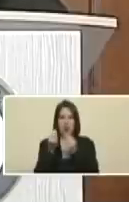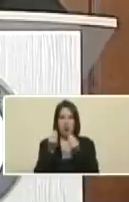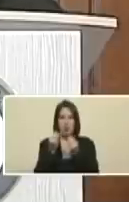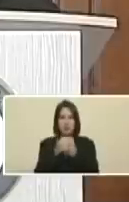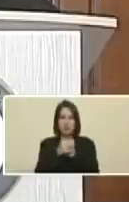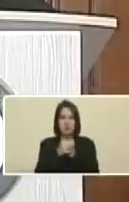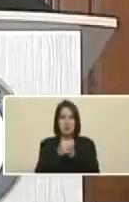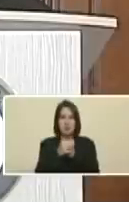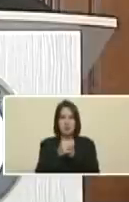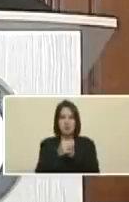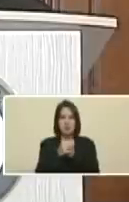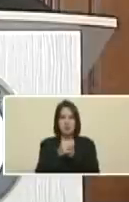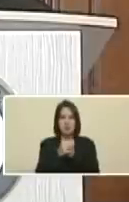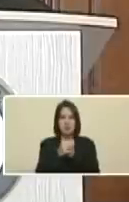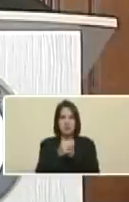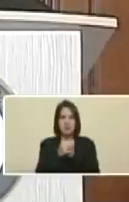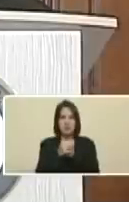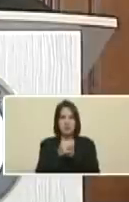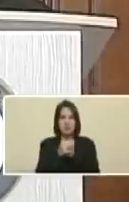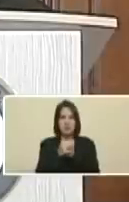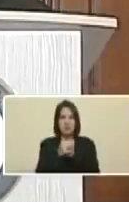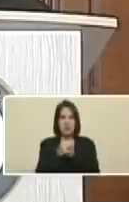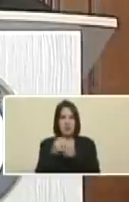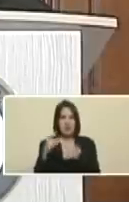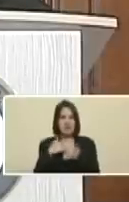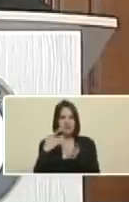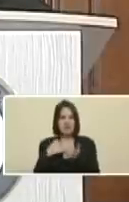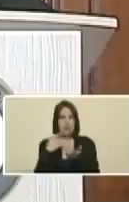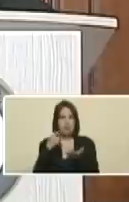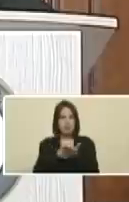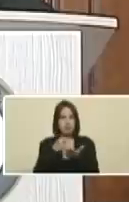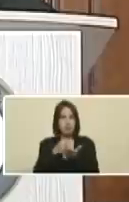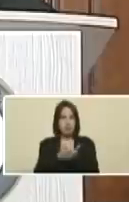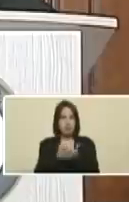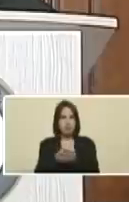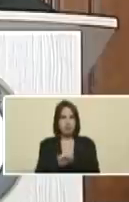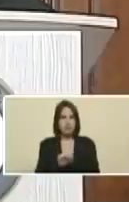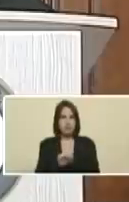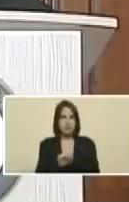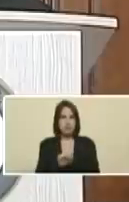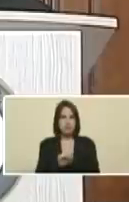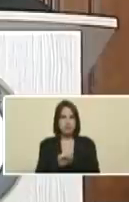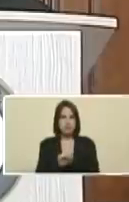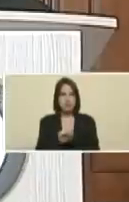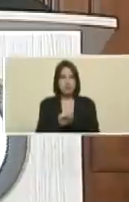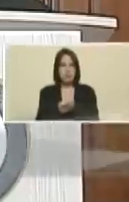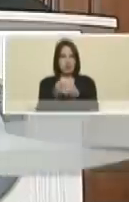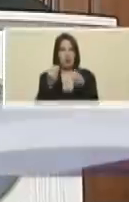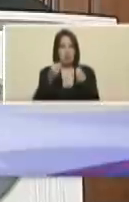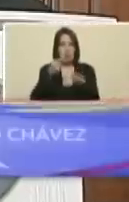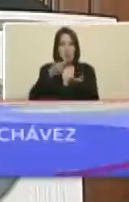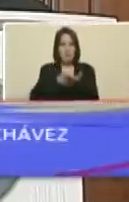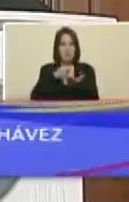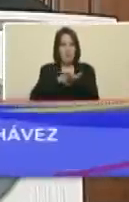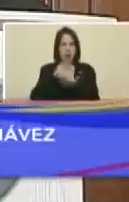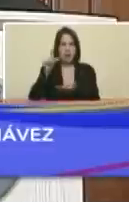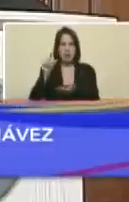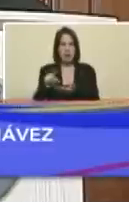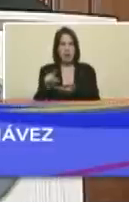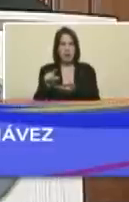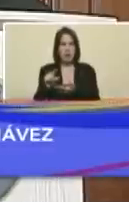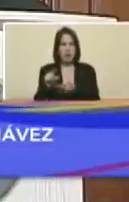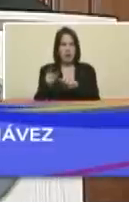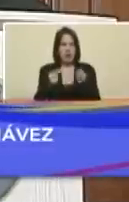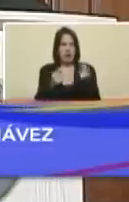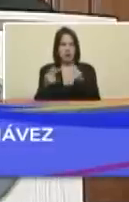los sentidos, incluyendo el sentido financiero económico. Mientras precios bajos hayan, la economía